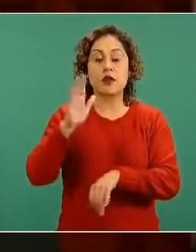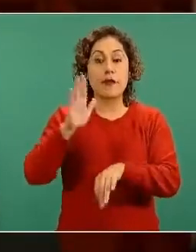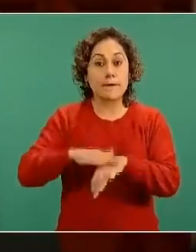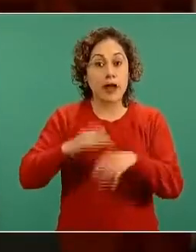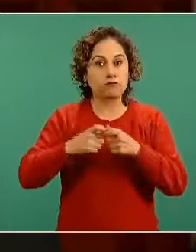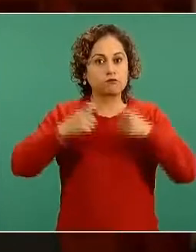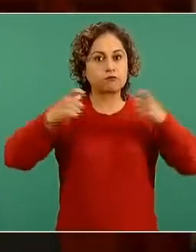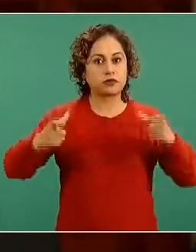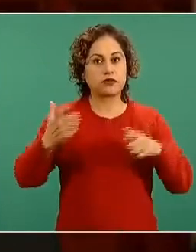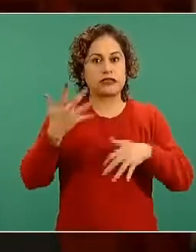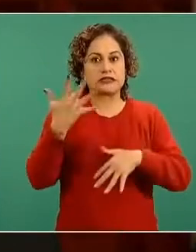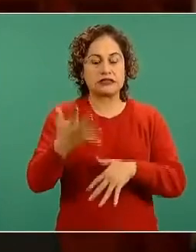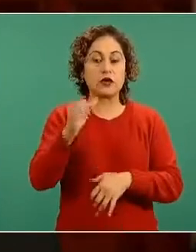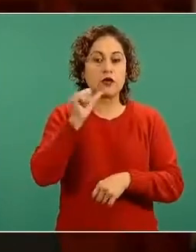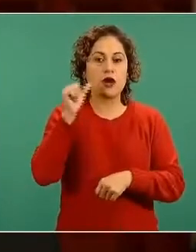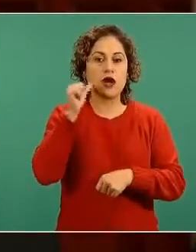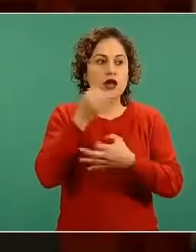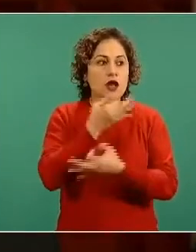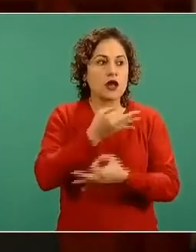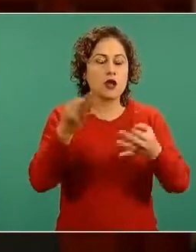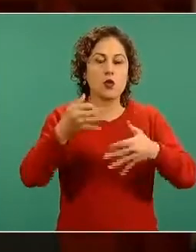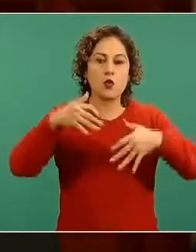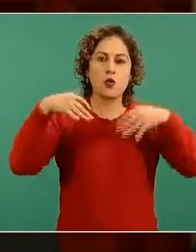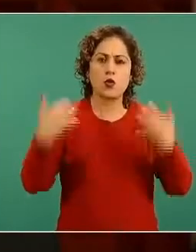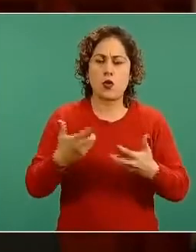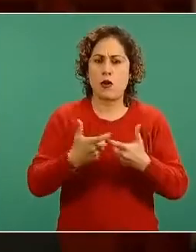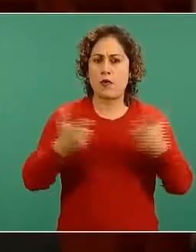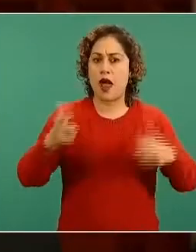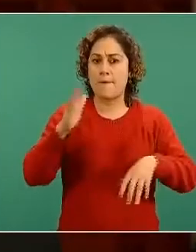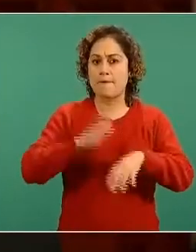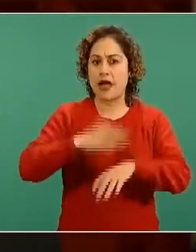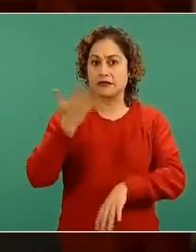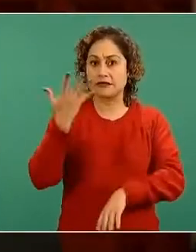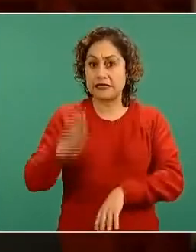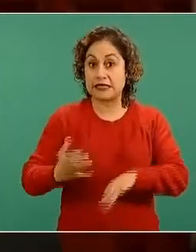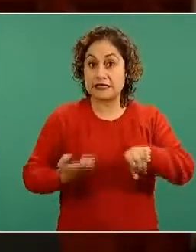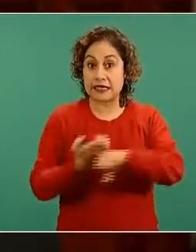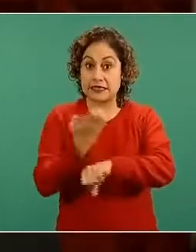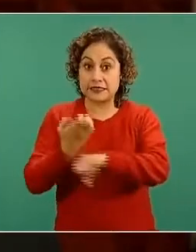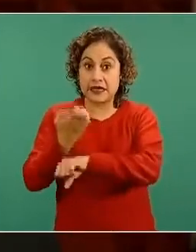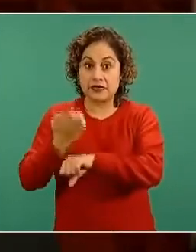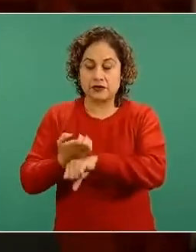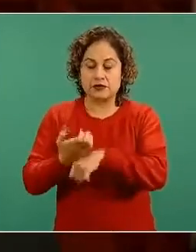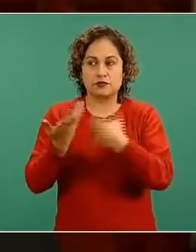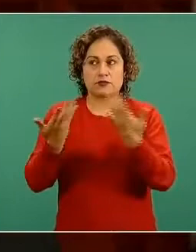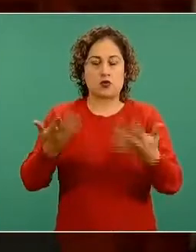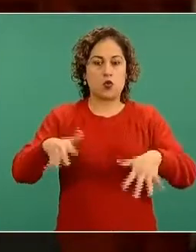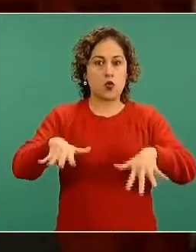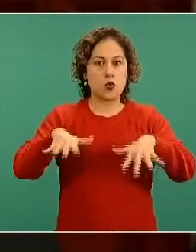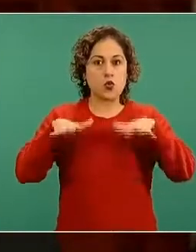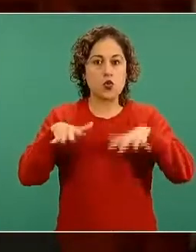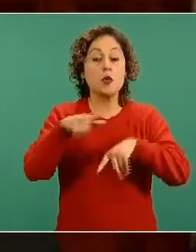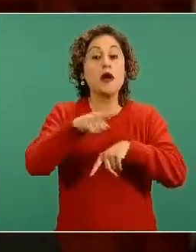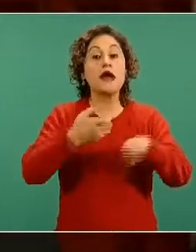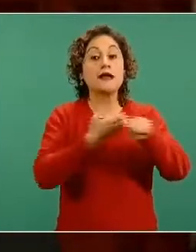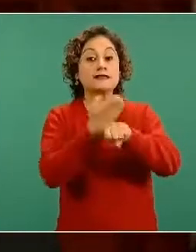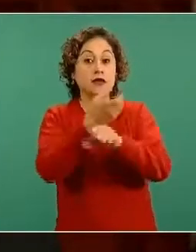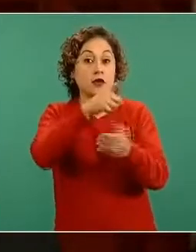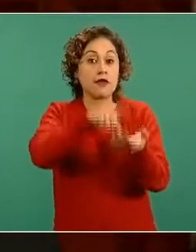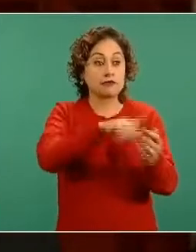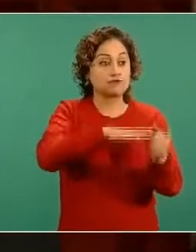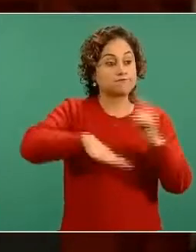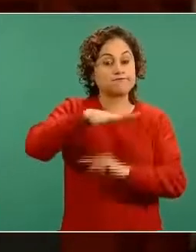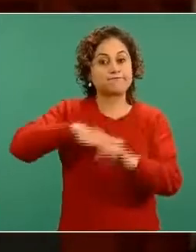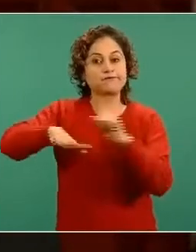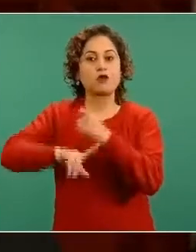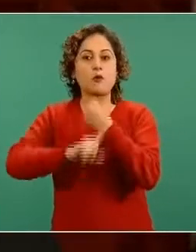sorpresa ayer son 10. O sea, son bastantes estados. O sea, quiere decir que hay dificultades en cada uno de estos estados. Yo quería